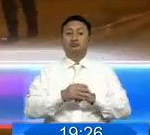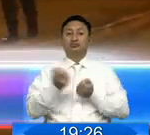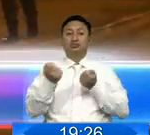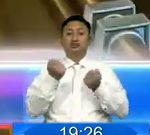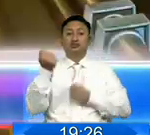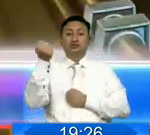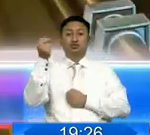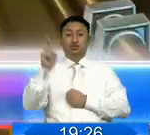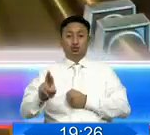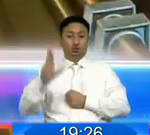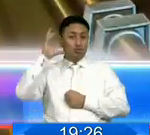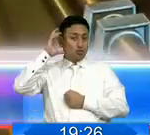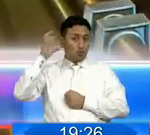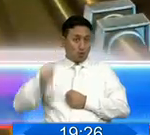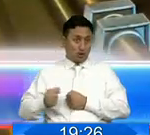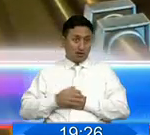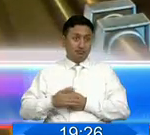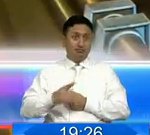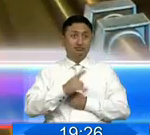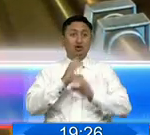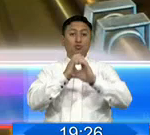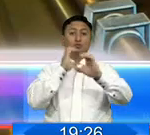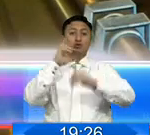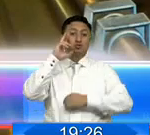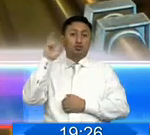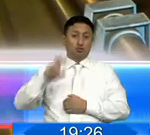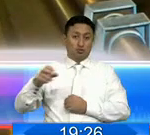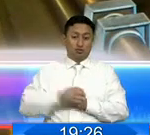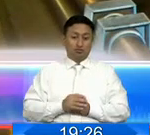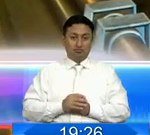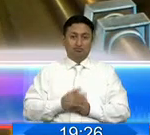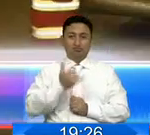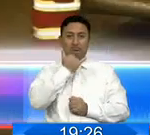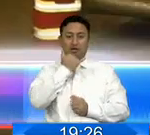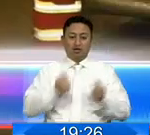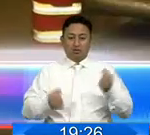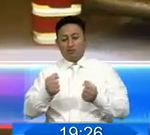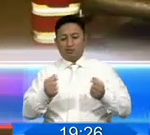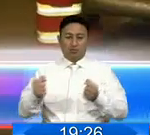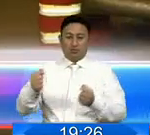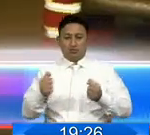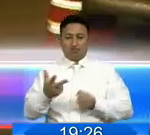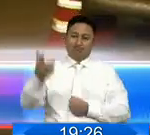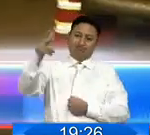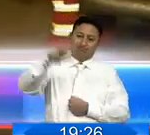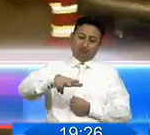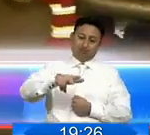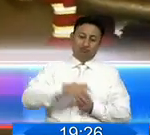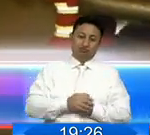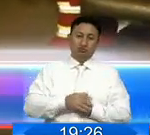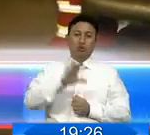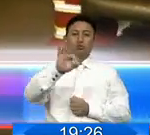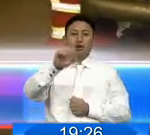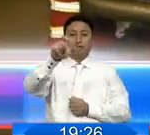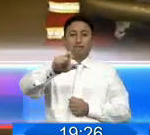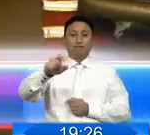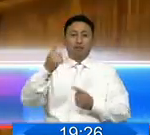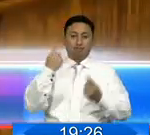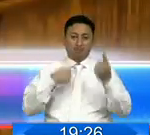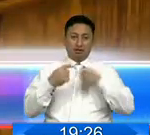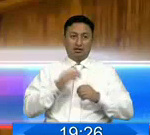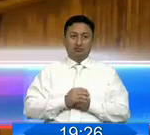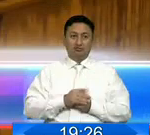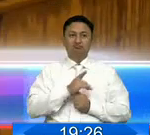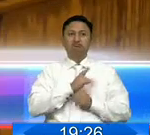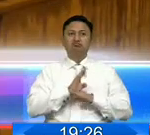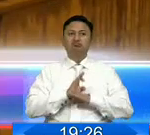Cuenca. Un bus que prestaba servicio turístico perdió pista y se volcó, dejando como resultado 9 personas heridas.